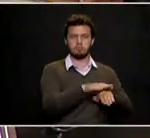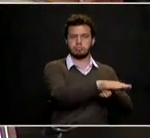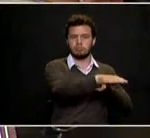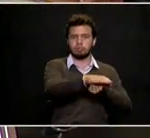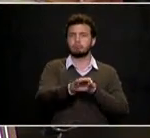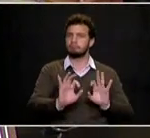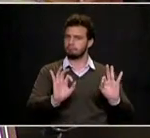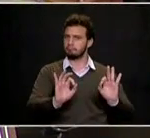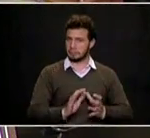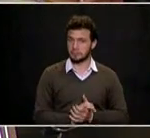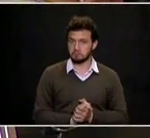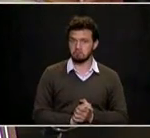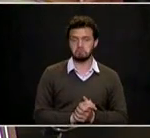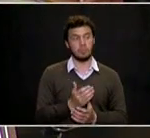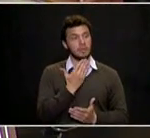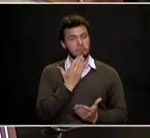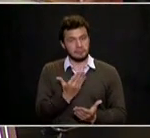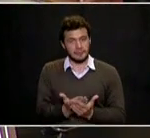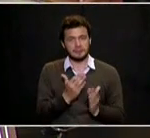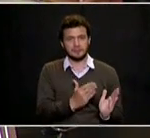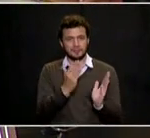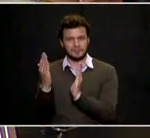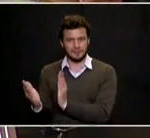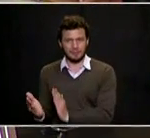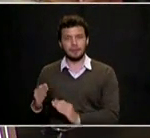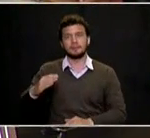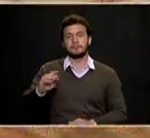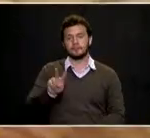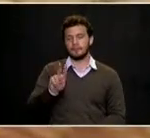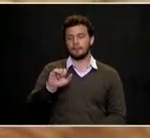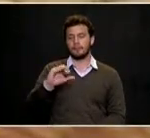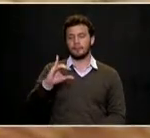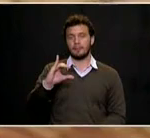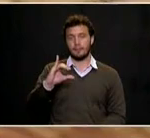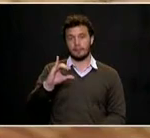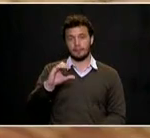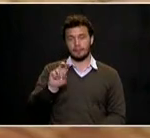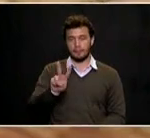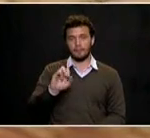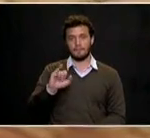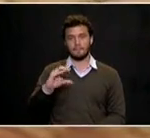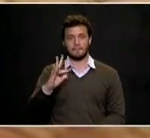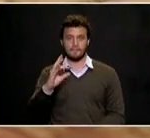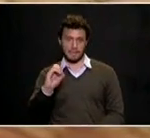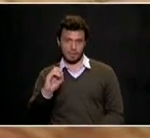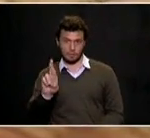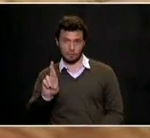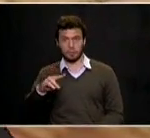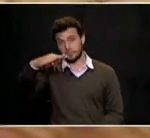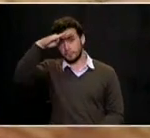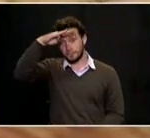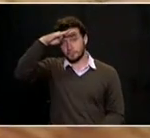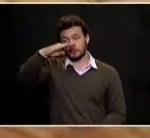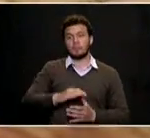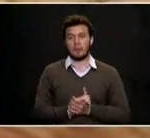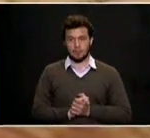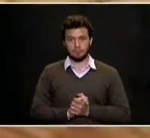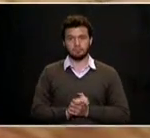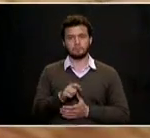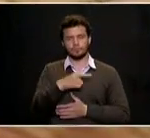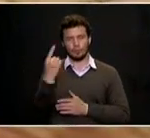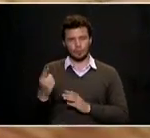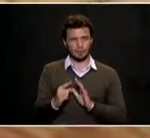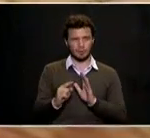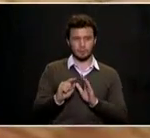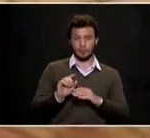candidato turno para víctor correa del polo democrático las plataformas como uber actúan de manera ilegal